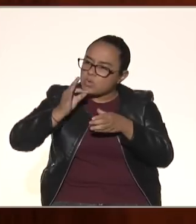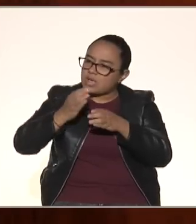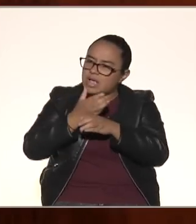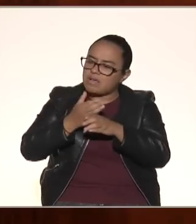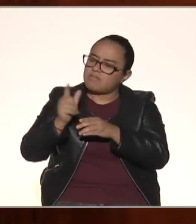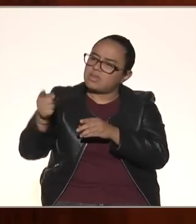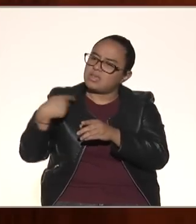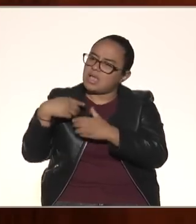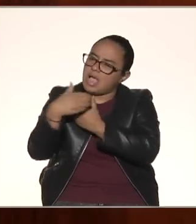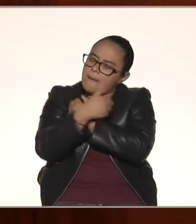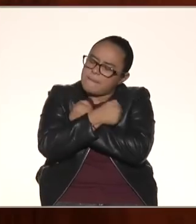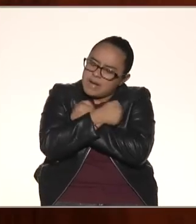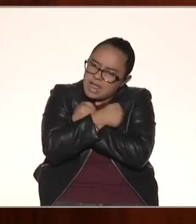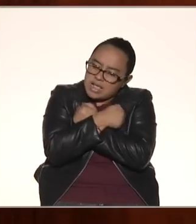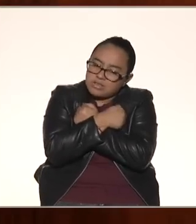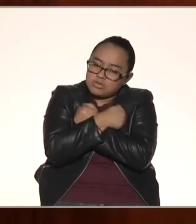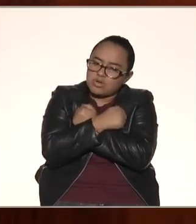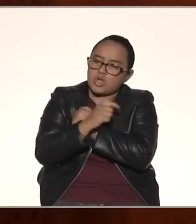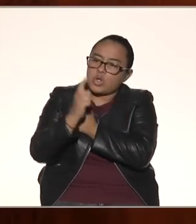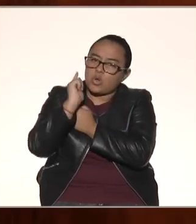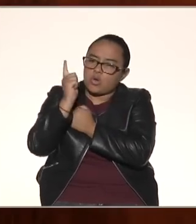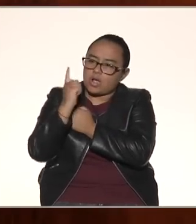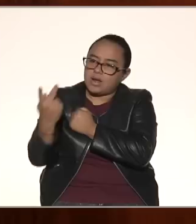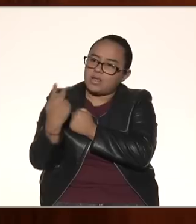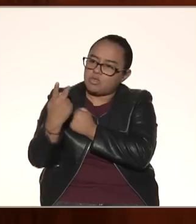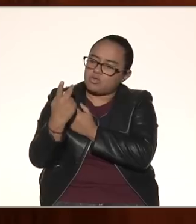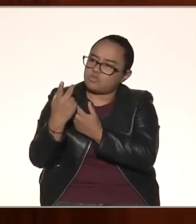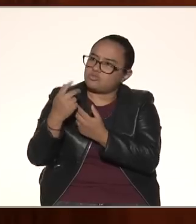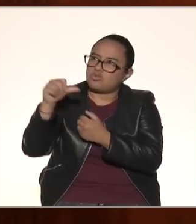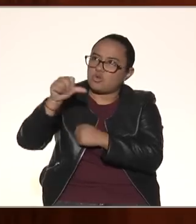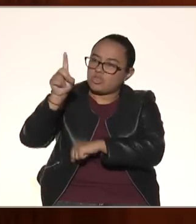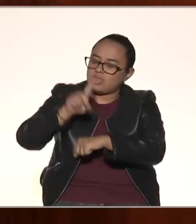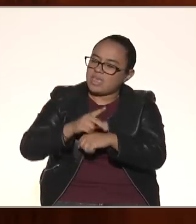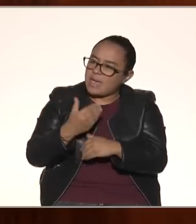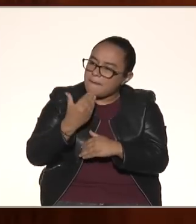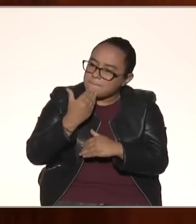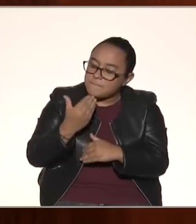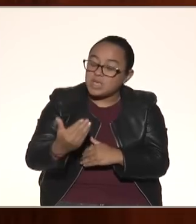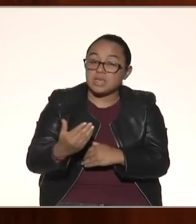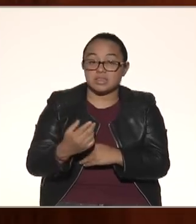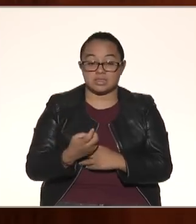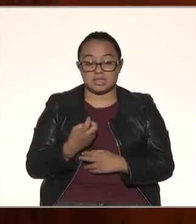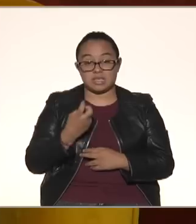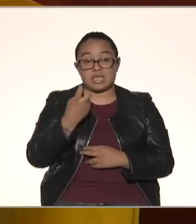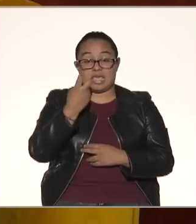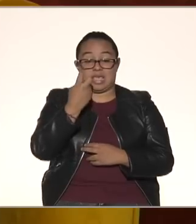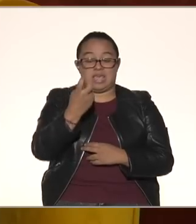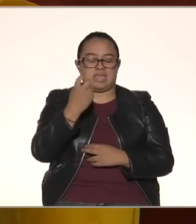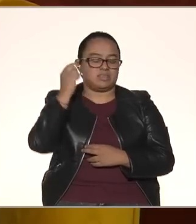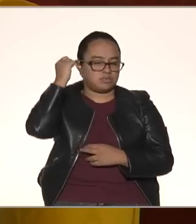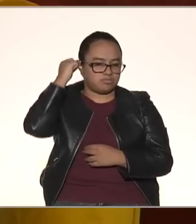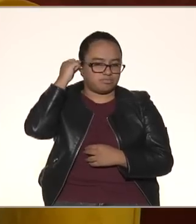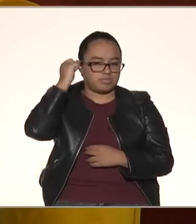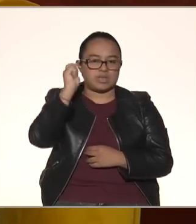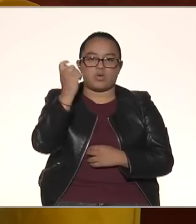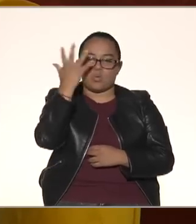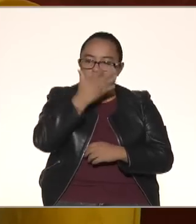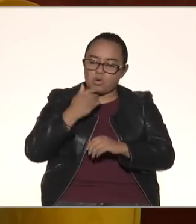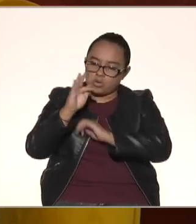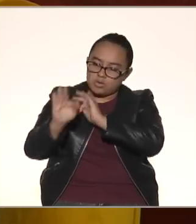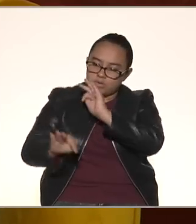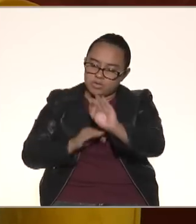abrazo profundo y desear que todo esté bien en nuestro día. Creo que eso ya es un acto de por sí generoso. Claro,